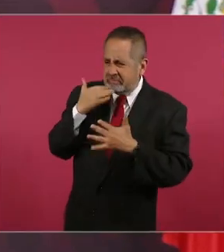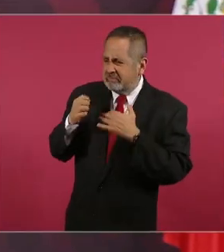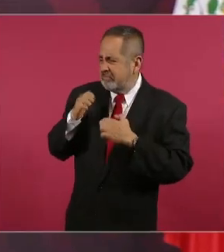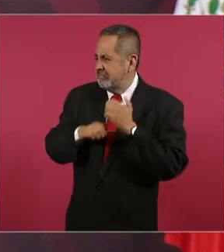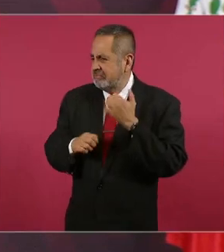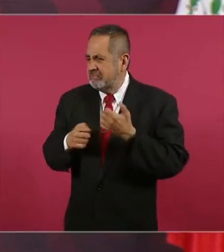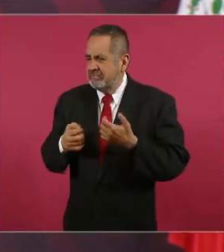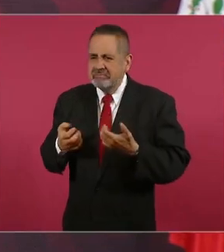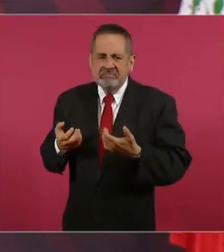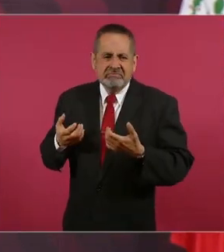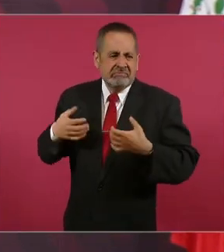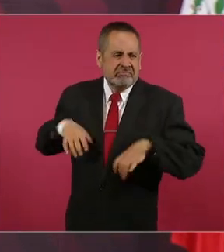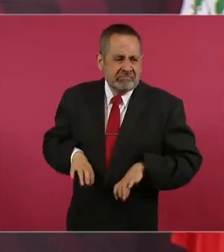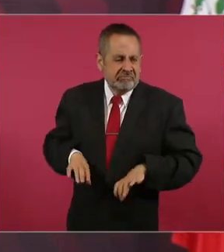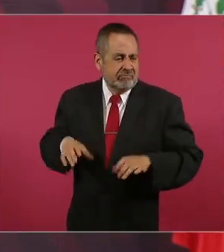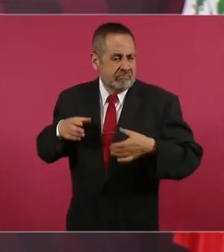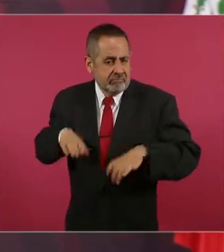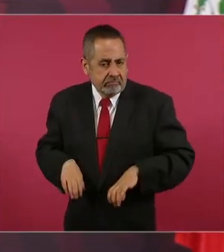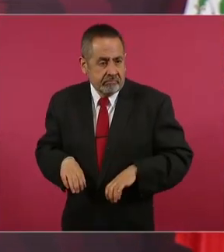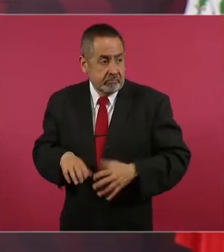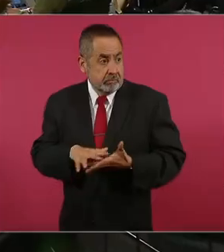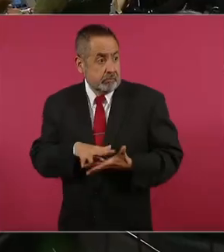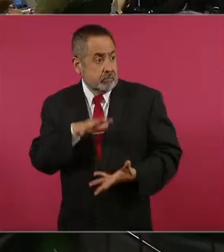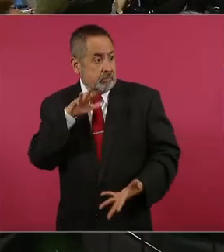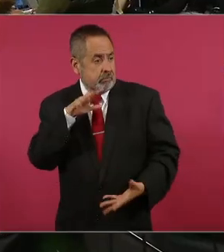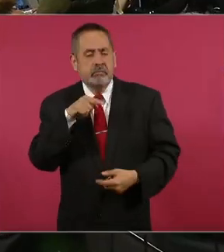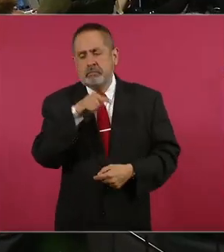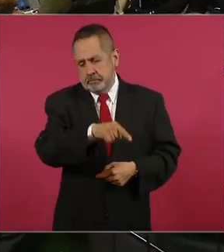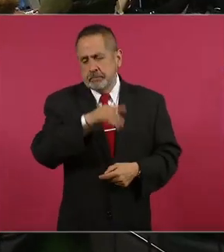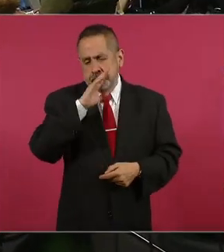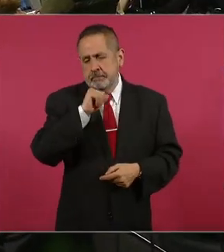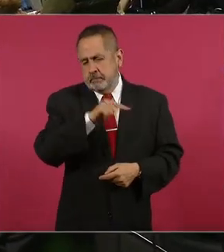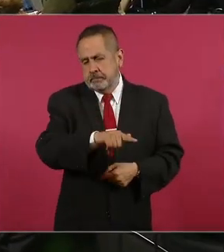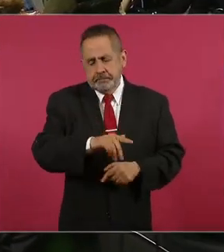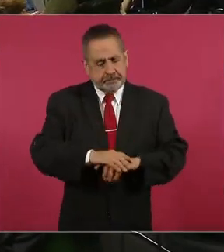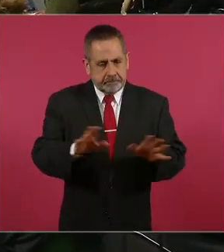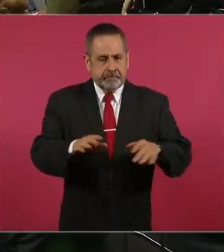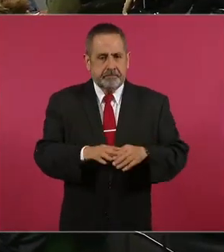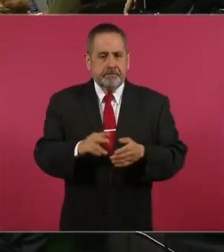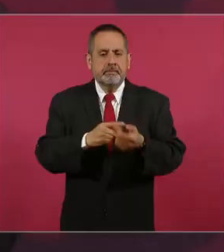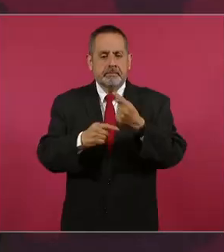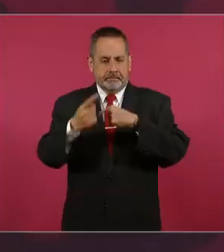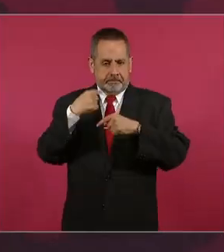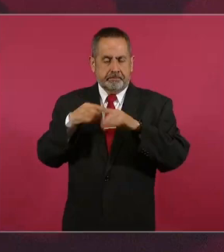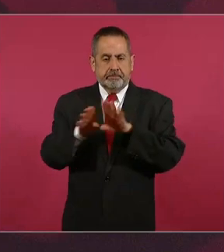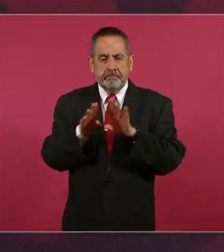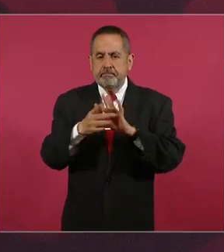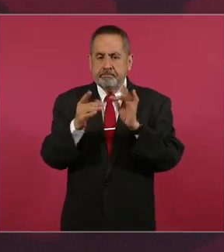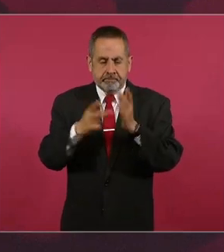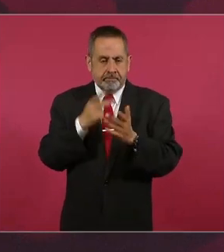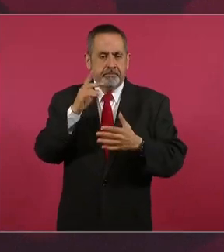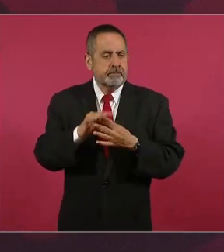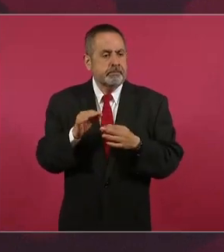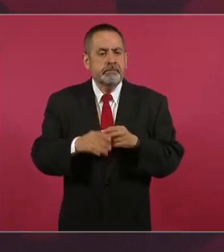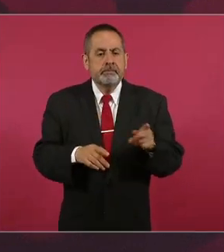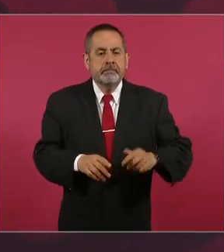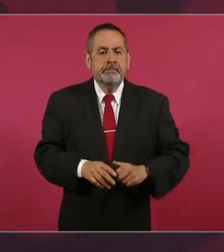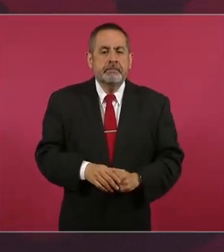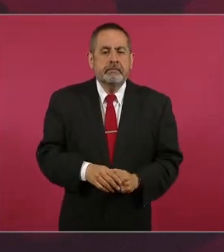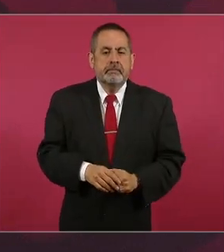llega a tener muchísimo dinero. Pero bueno, regresando al tema,